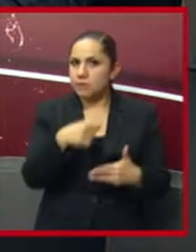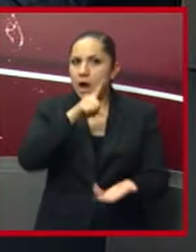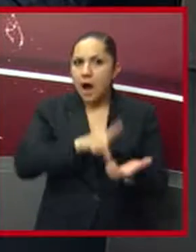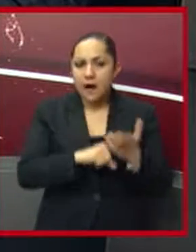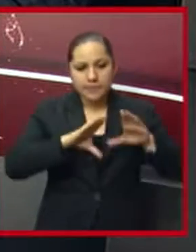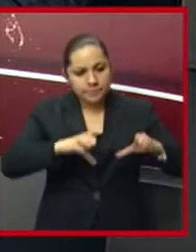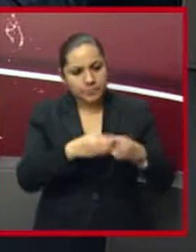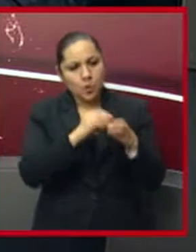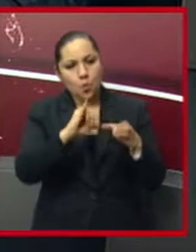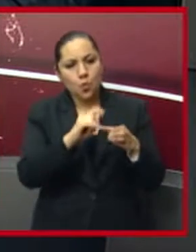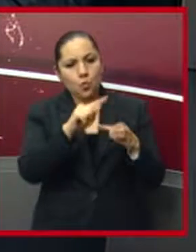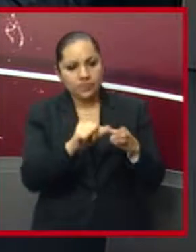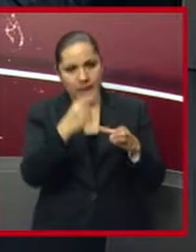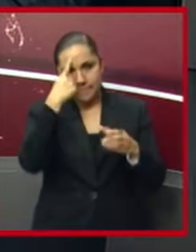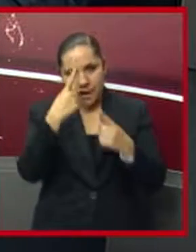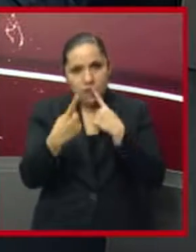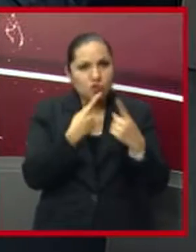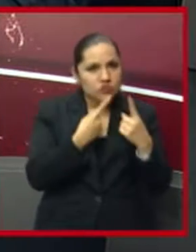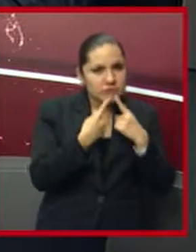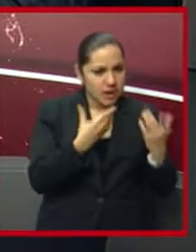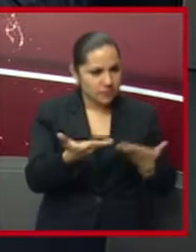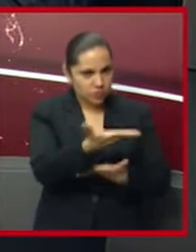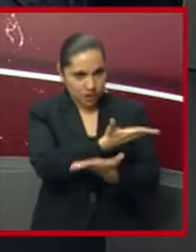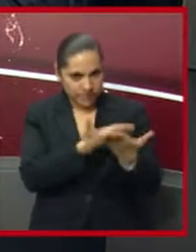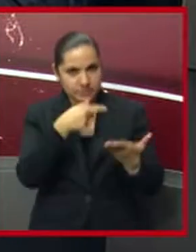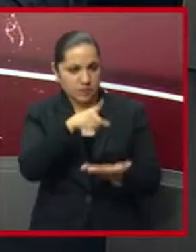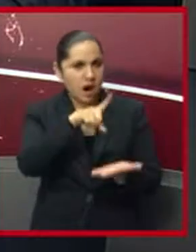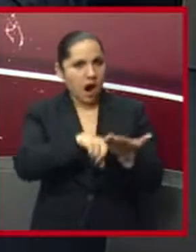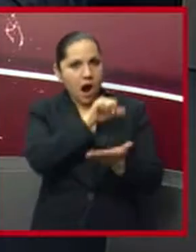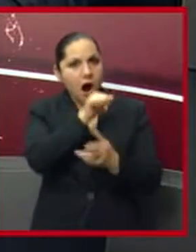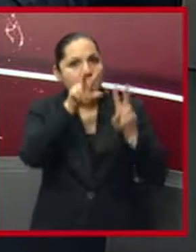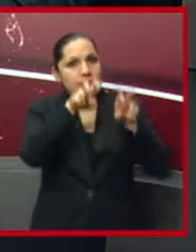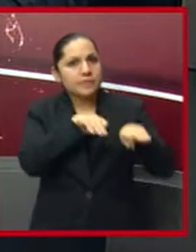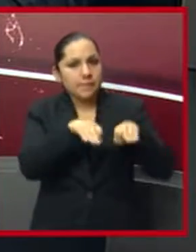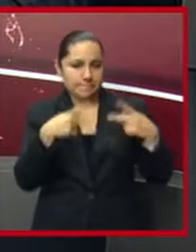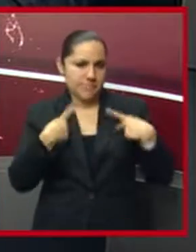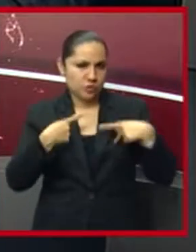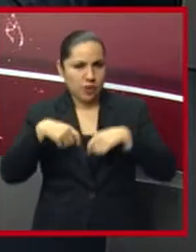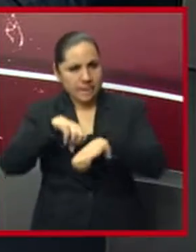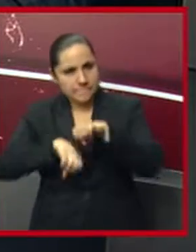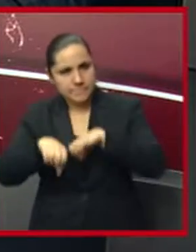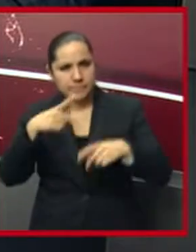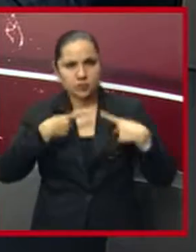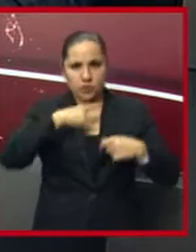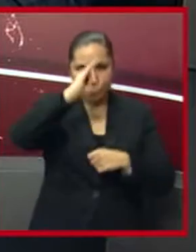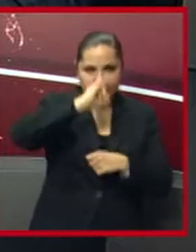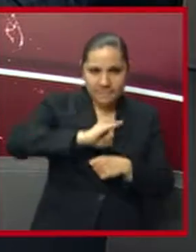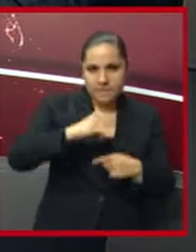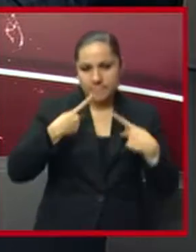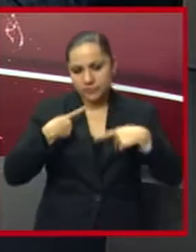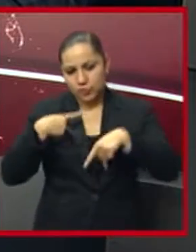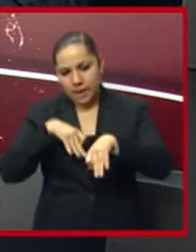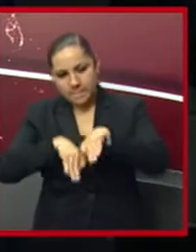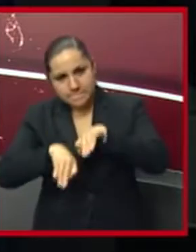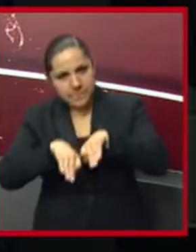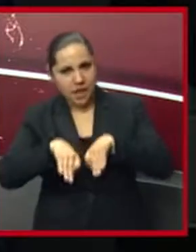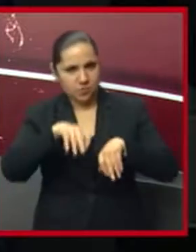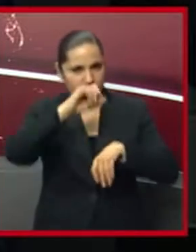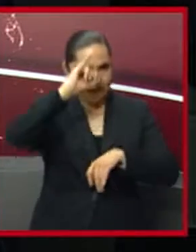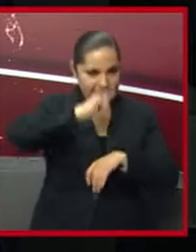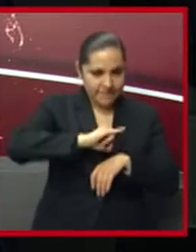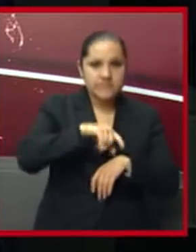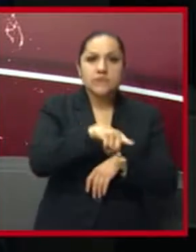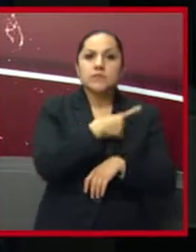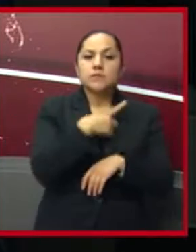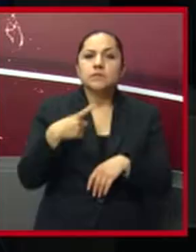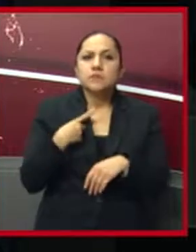y arbitraje y poder llevar la resolución de los conflictos laborales entre patrones y empresarios, tratando de hacer un equilibrio más justo entre ambos al Poder